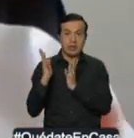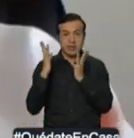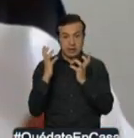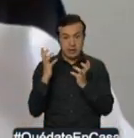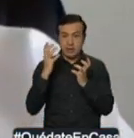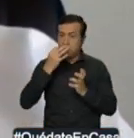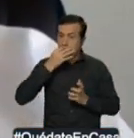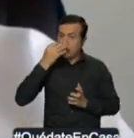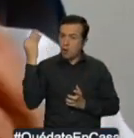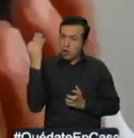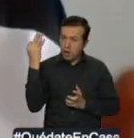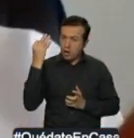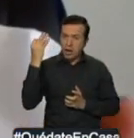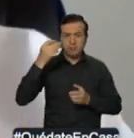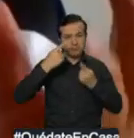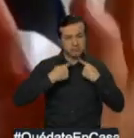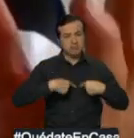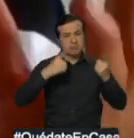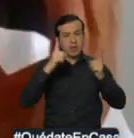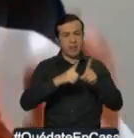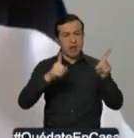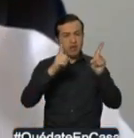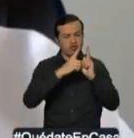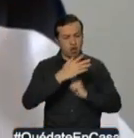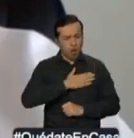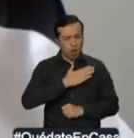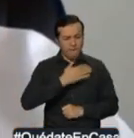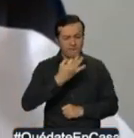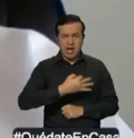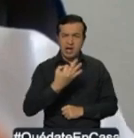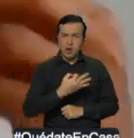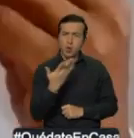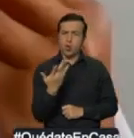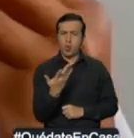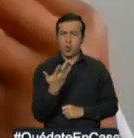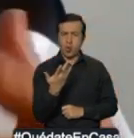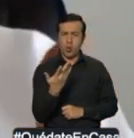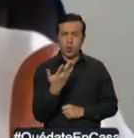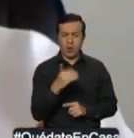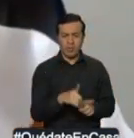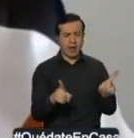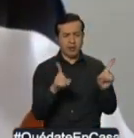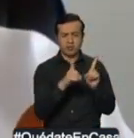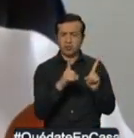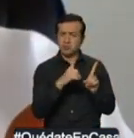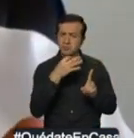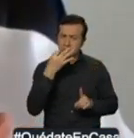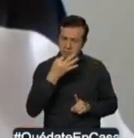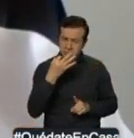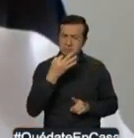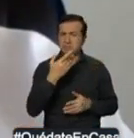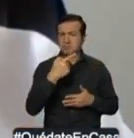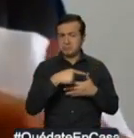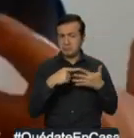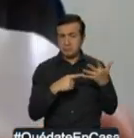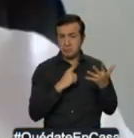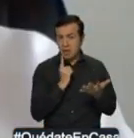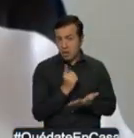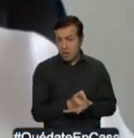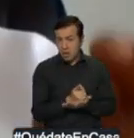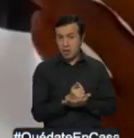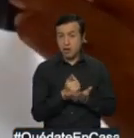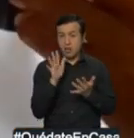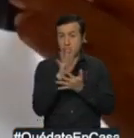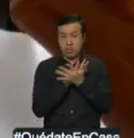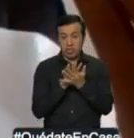correcto lo correcto es tener datos fidedignos tener una base de datos que sea sólida y por eso hemos decidido